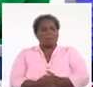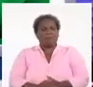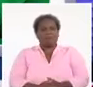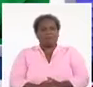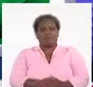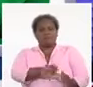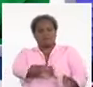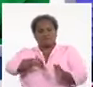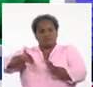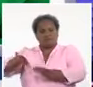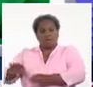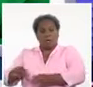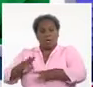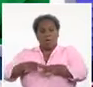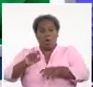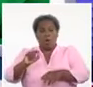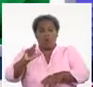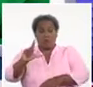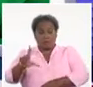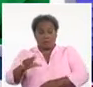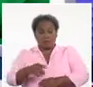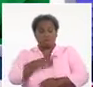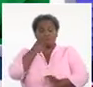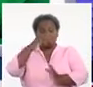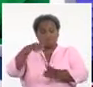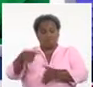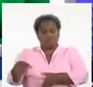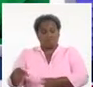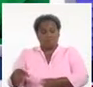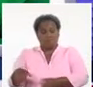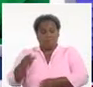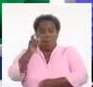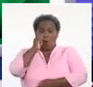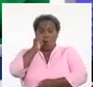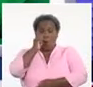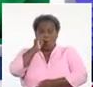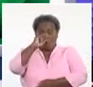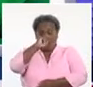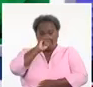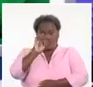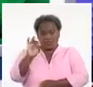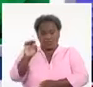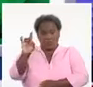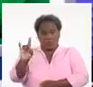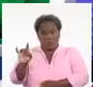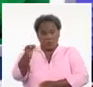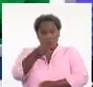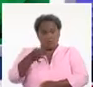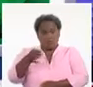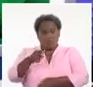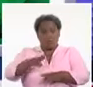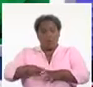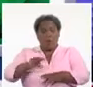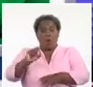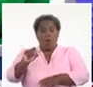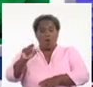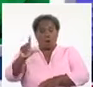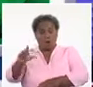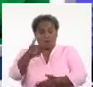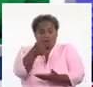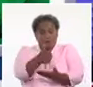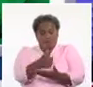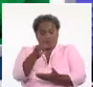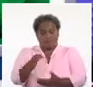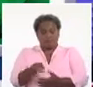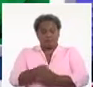la provincia de Holguín fallece un paciente de 79 años de edad del municipio de Holguín con antecedentes